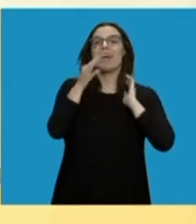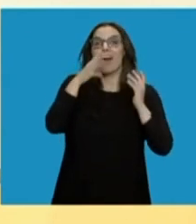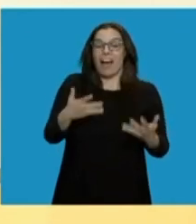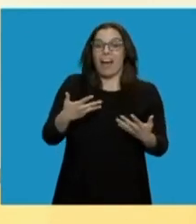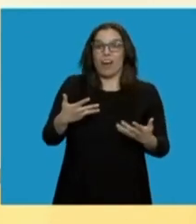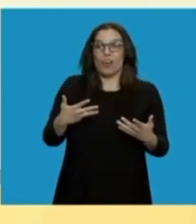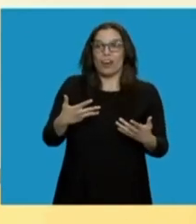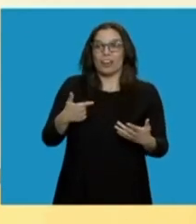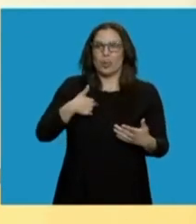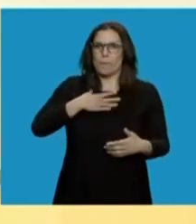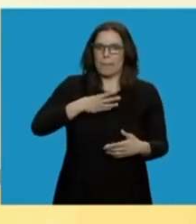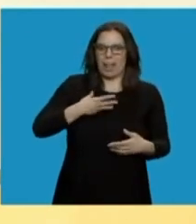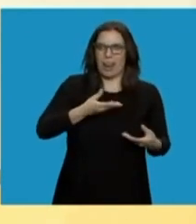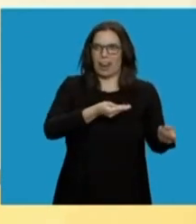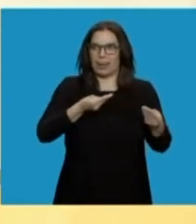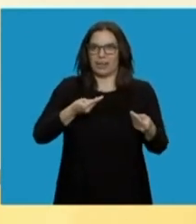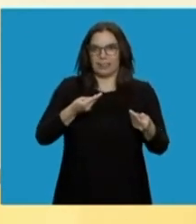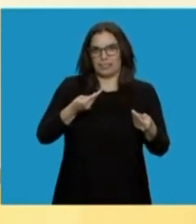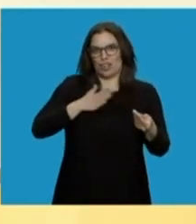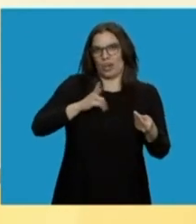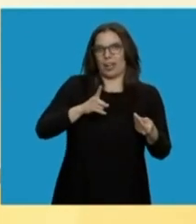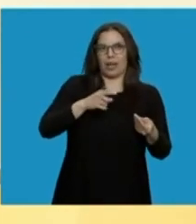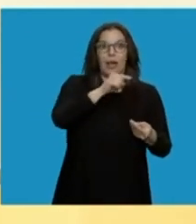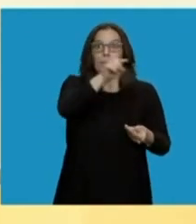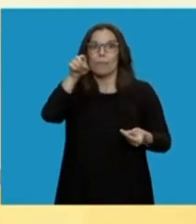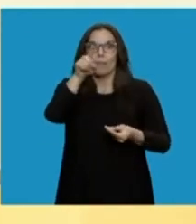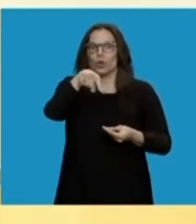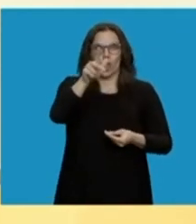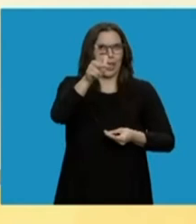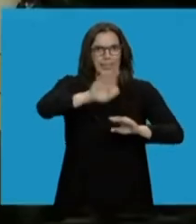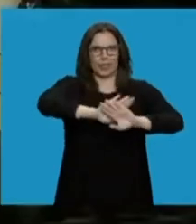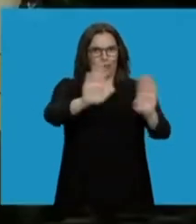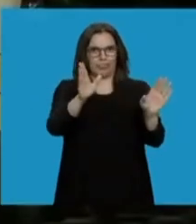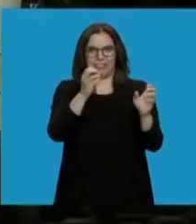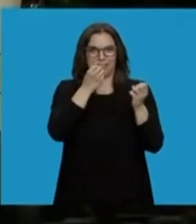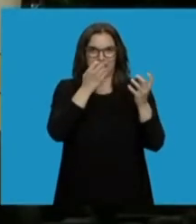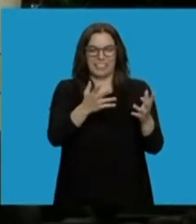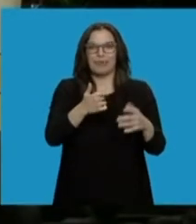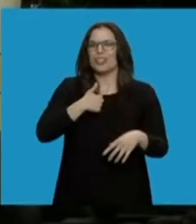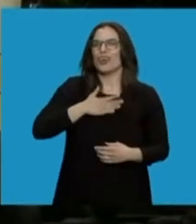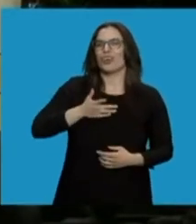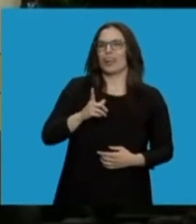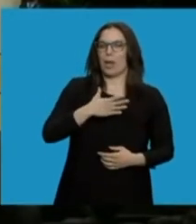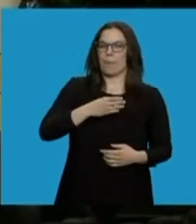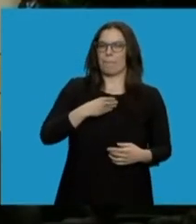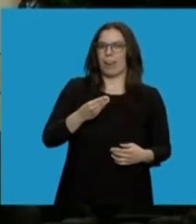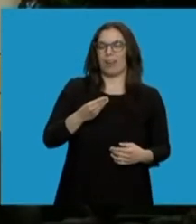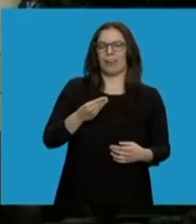ahora no quería sacar un papel. Perdona a los que lo habéis sacado, estáis en vuestro derecho. No quería sacar un papel, sino